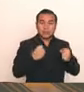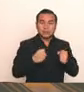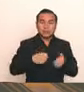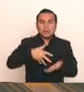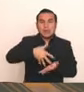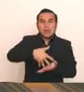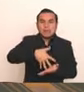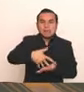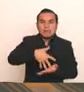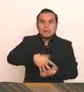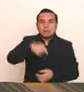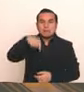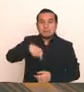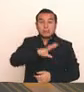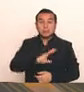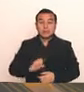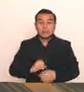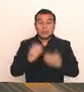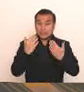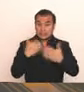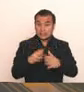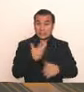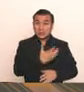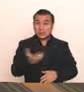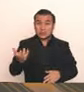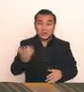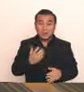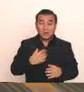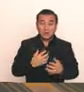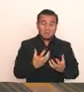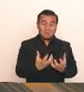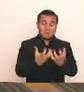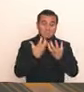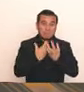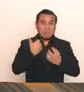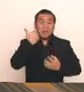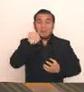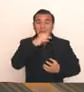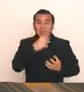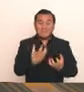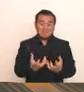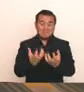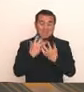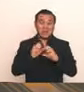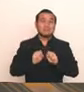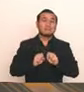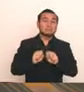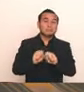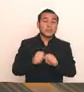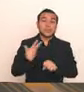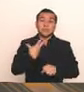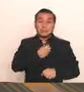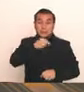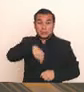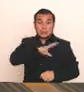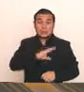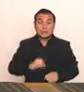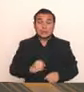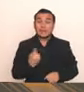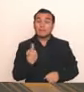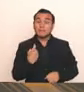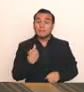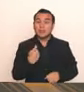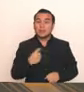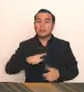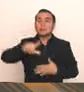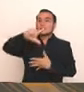más débil sino que además esos países ya pasaron la primera ola ya sufrieron unas a decenas de miles de muertos nosotros uno latinoamérica